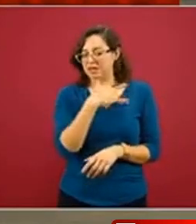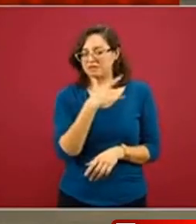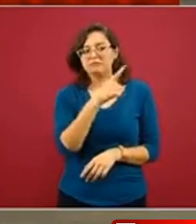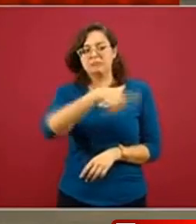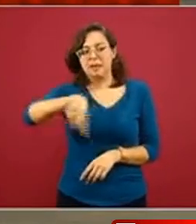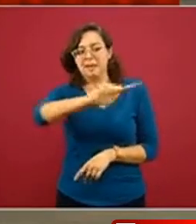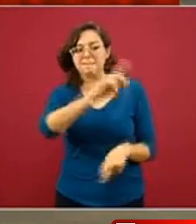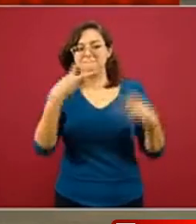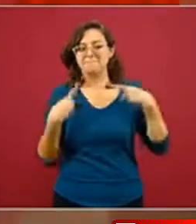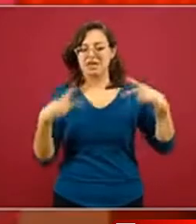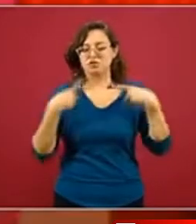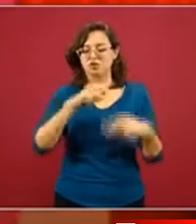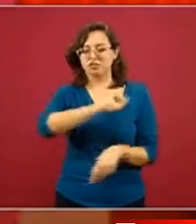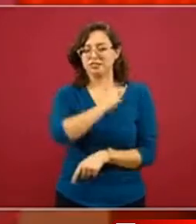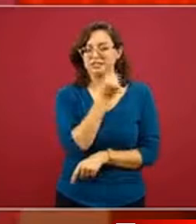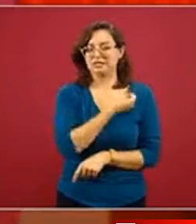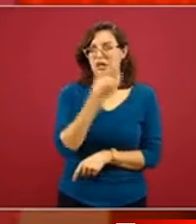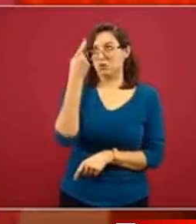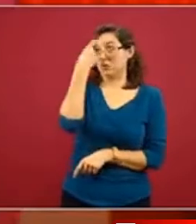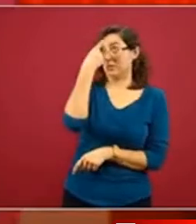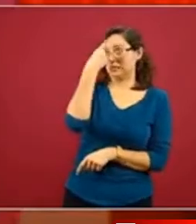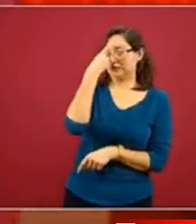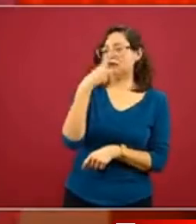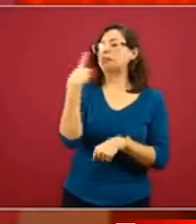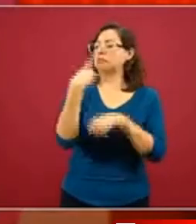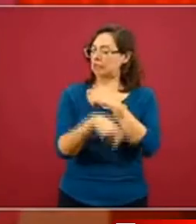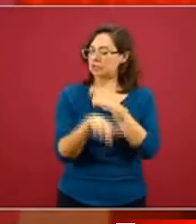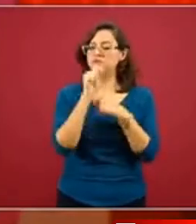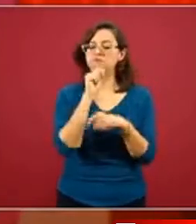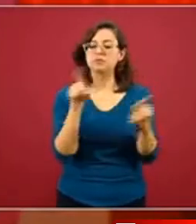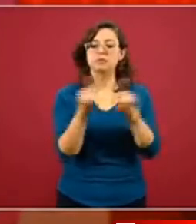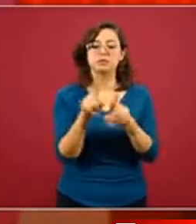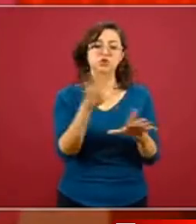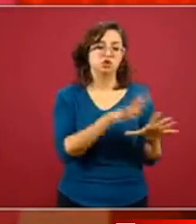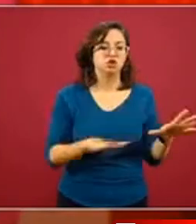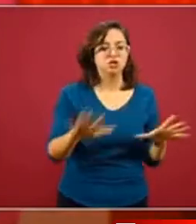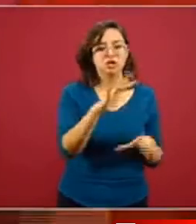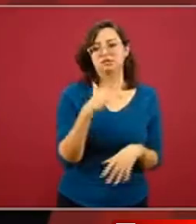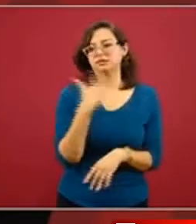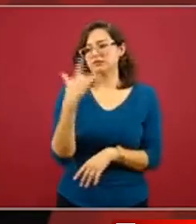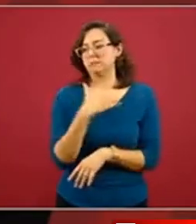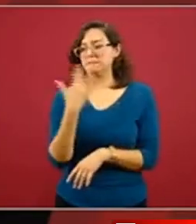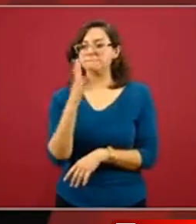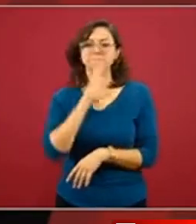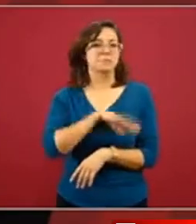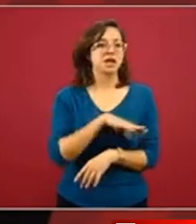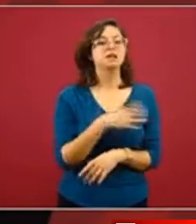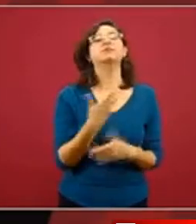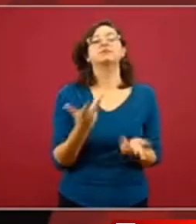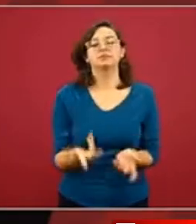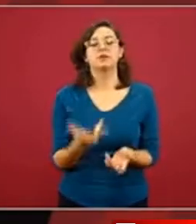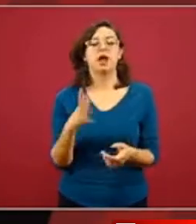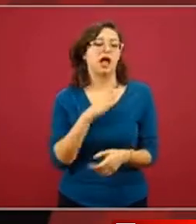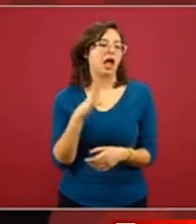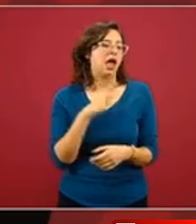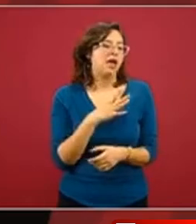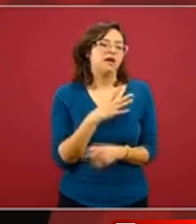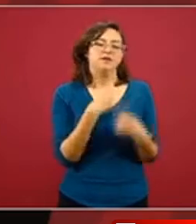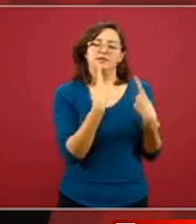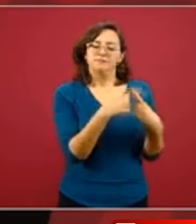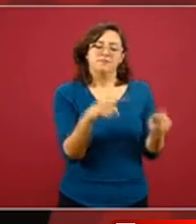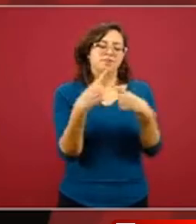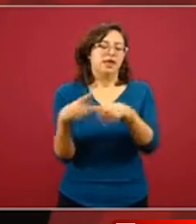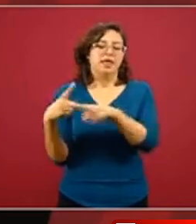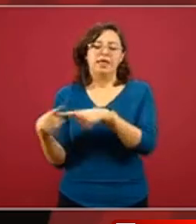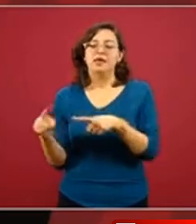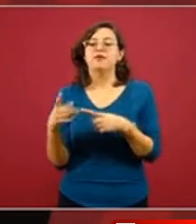de afectación a la salud mental y social y emocional. Esto se puede expresar de múltiples maneras que